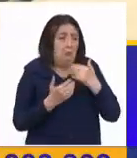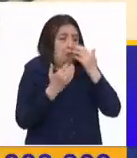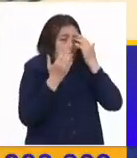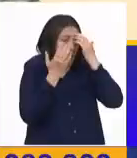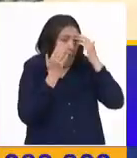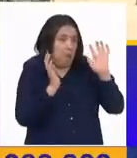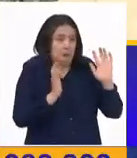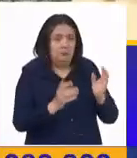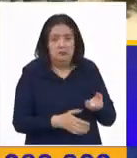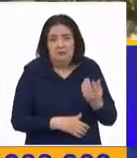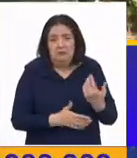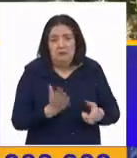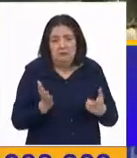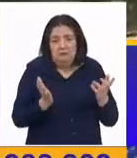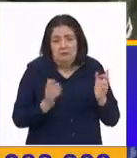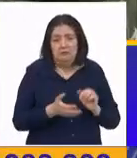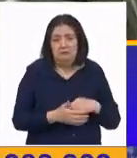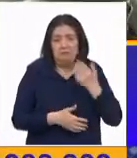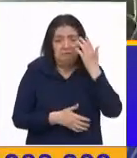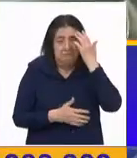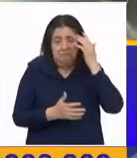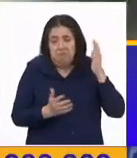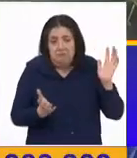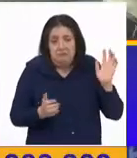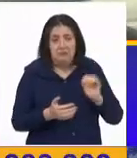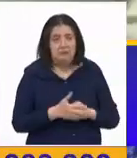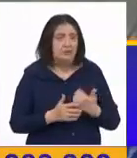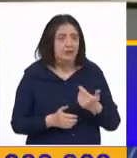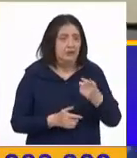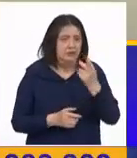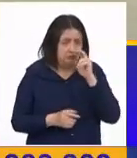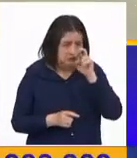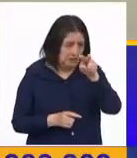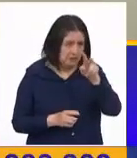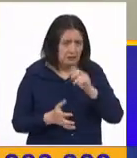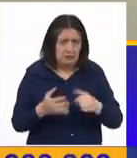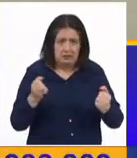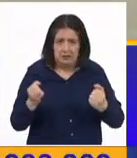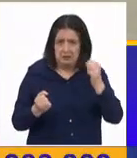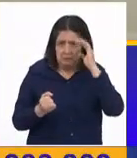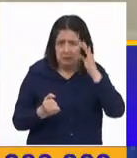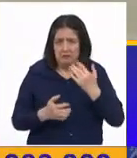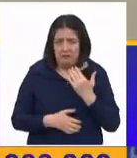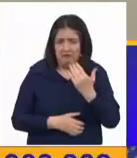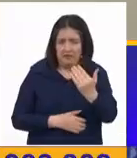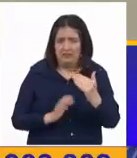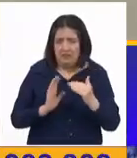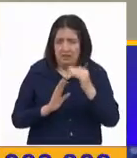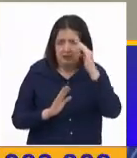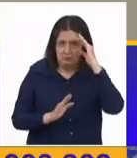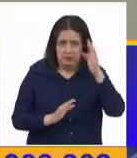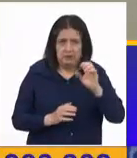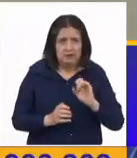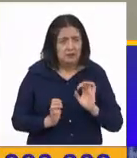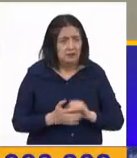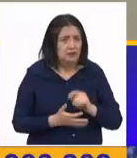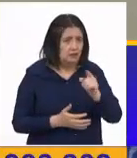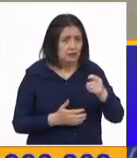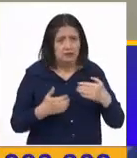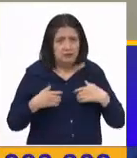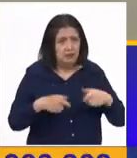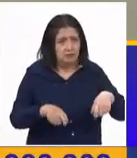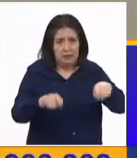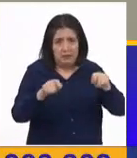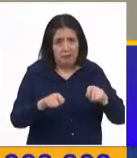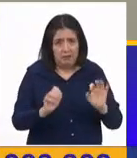idea. Claro. Ni idea, Fátima. Mira, este vehículo operativo frente a la comisaría de Santa Clara. Ya no tenían con qué tapar ese vehículo. Nos han pedido